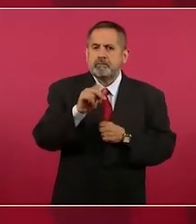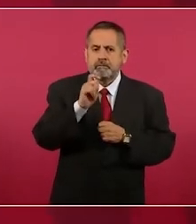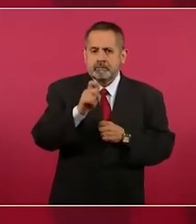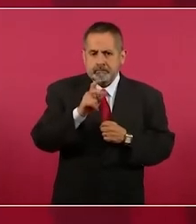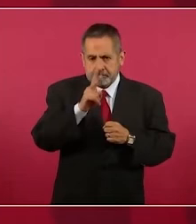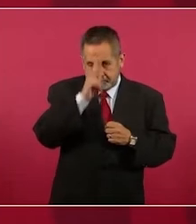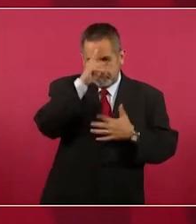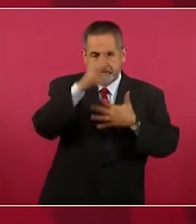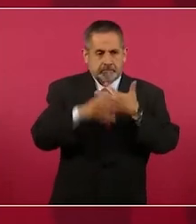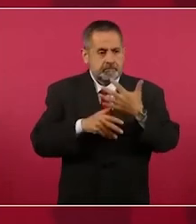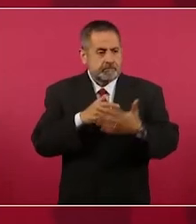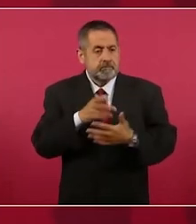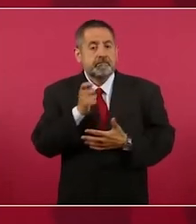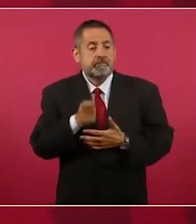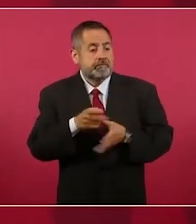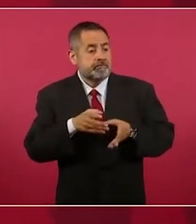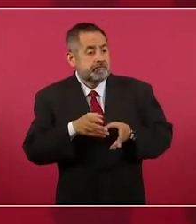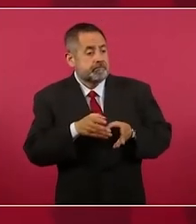el camino